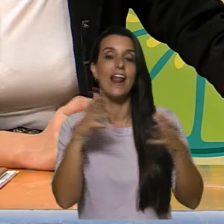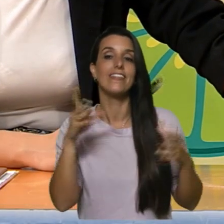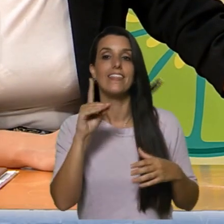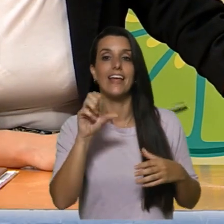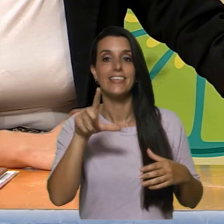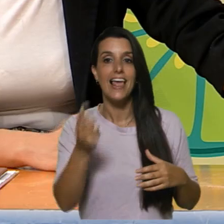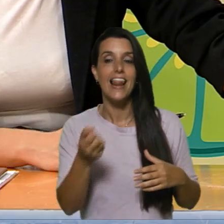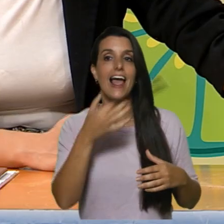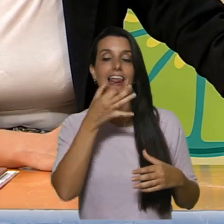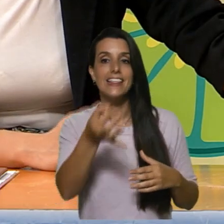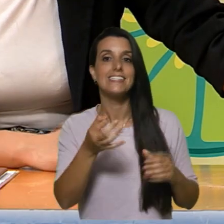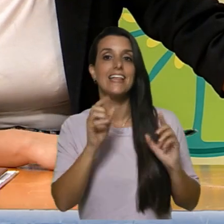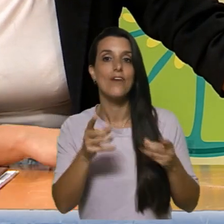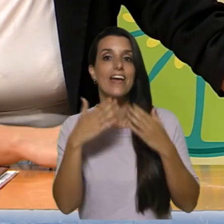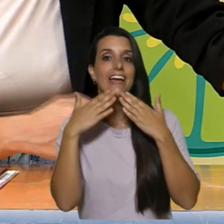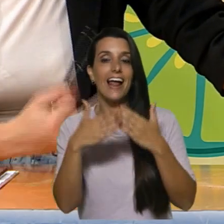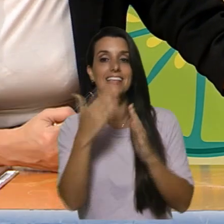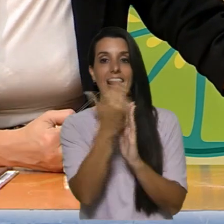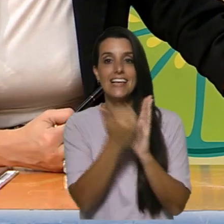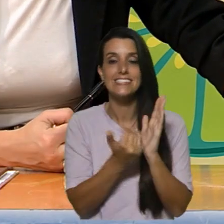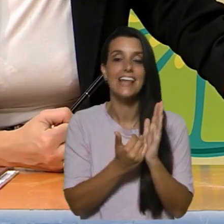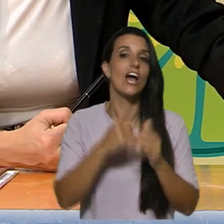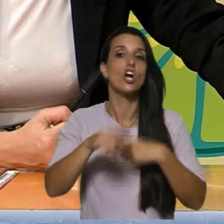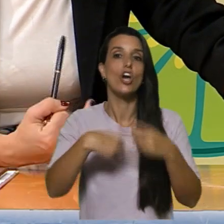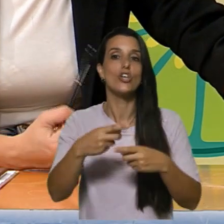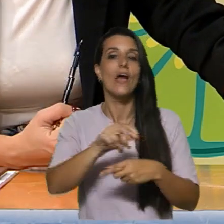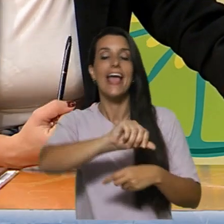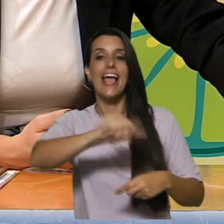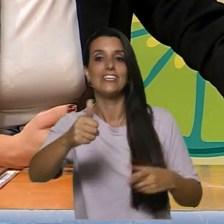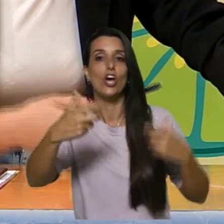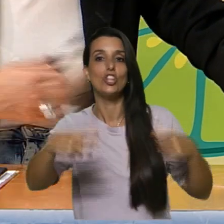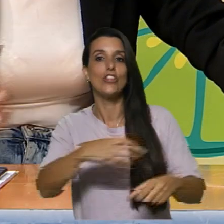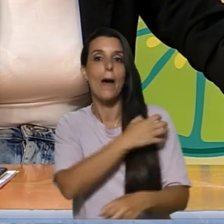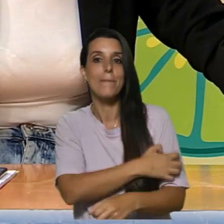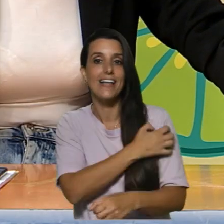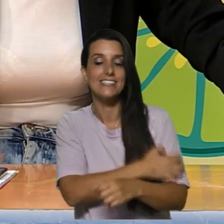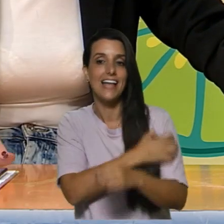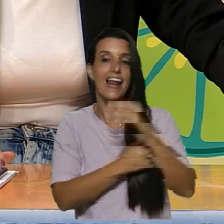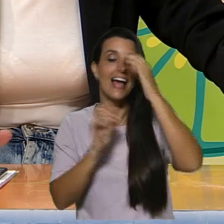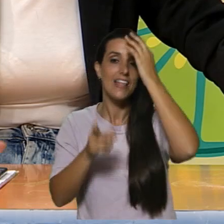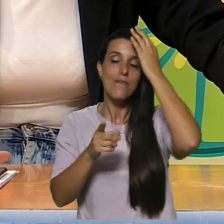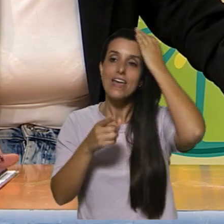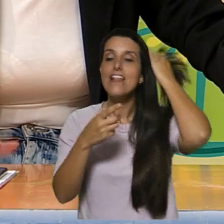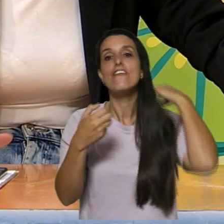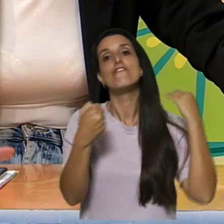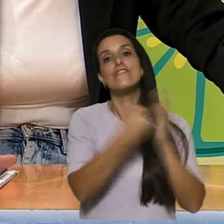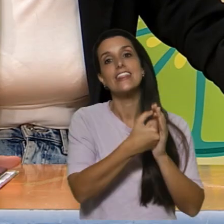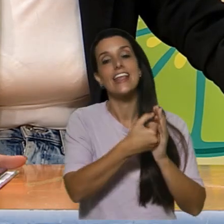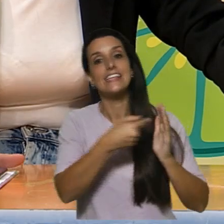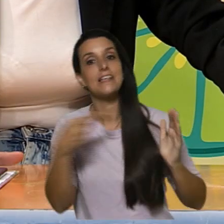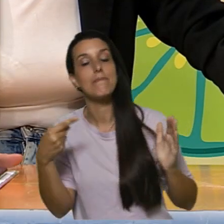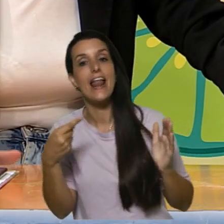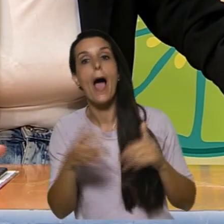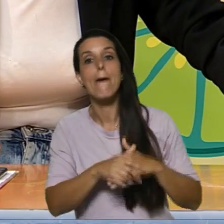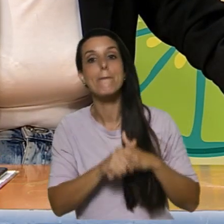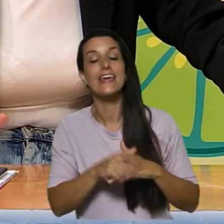de Jun, que agradece por las recetas, que sigue teniendo un éxito con la torta de manzana. Qué en lindo. Este caso, el pin de la hizo para llevar a lo de una amiga.